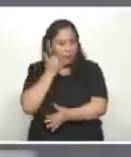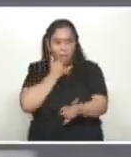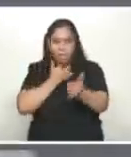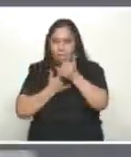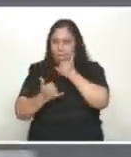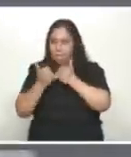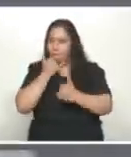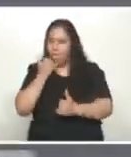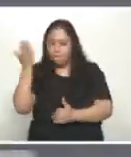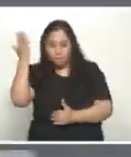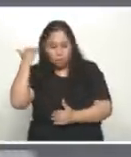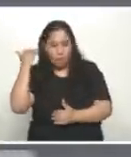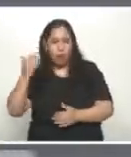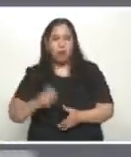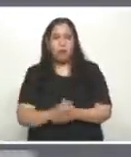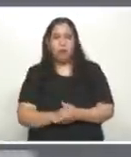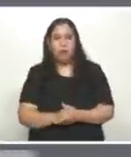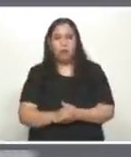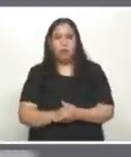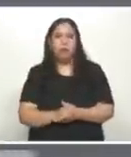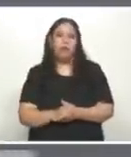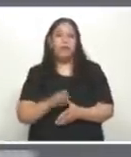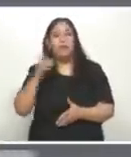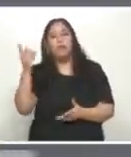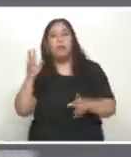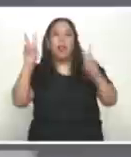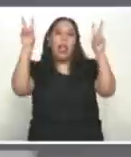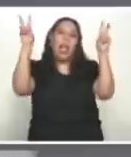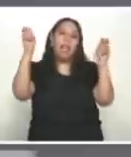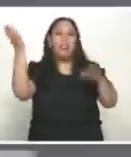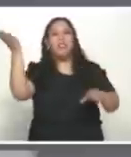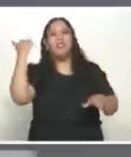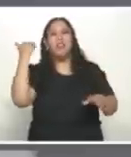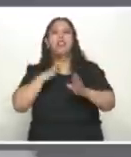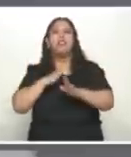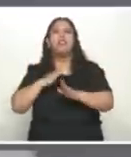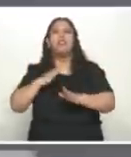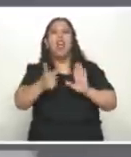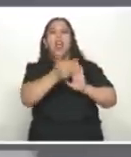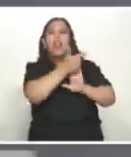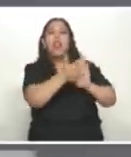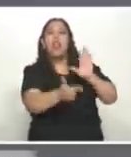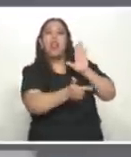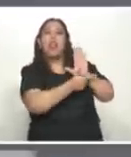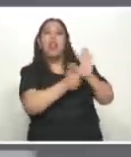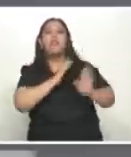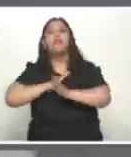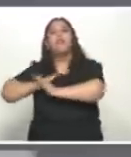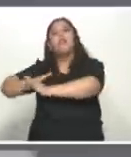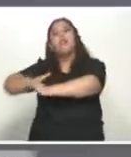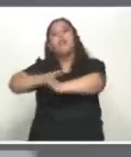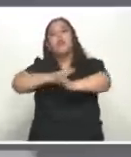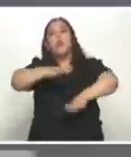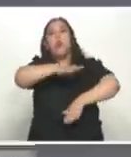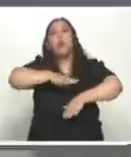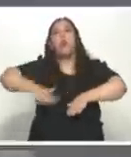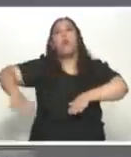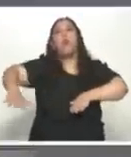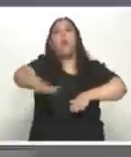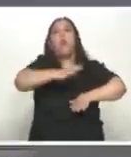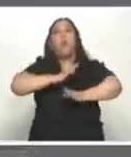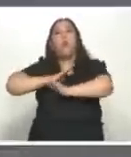Estado de Derecho. O seguridad jurídica, la seguridad jurídica es para quien tiene la razón, porque la jurisprudencia es para impartir